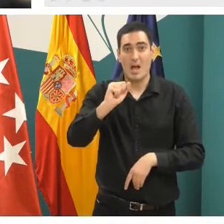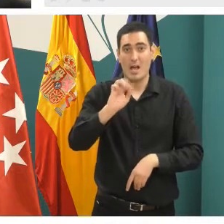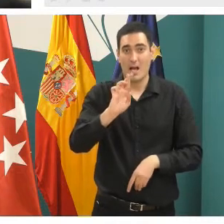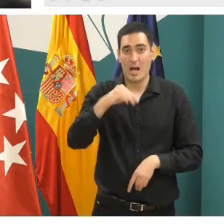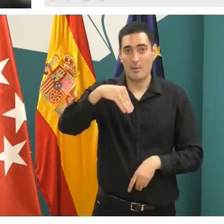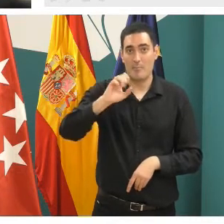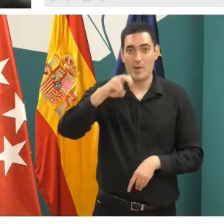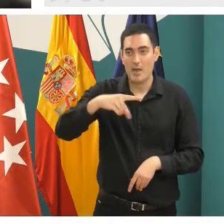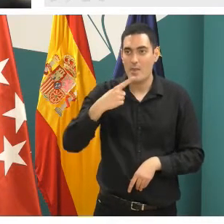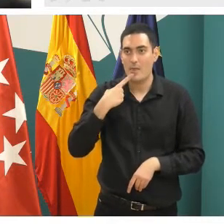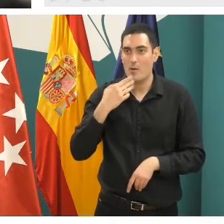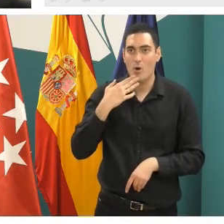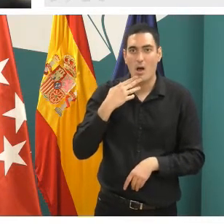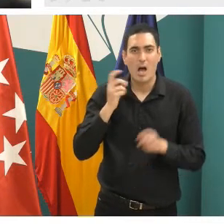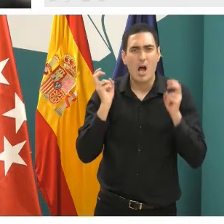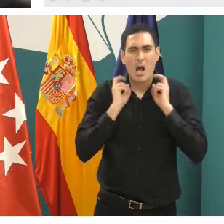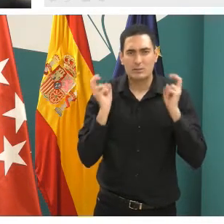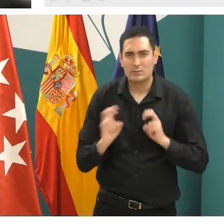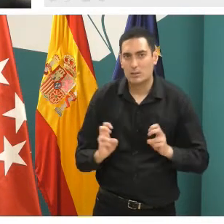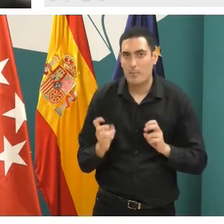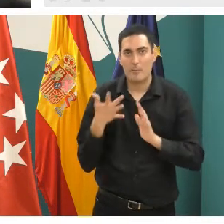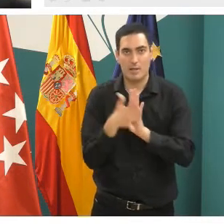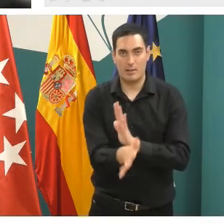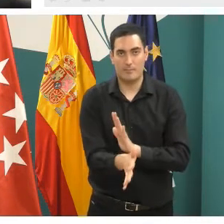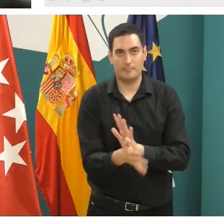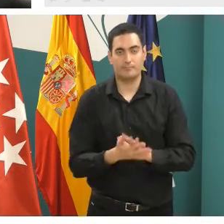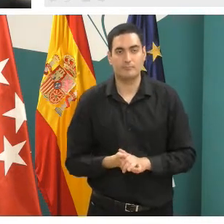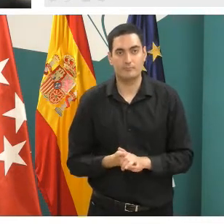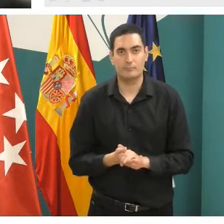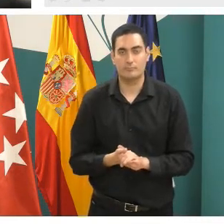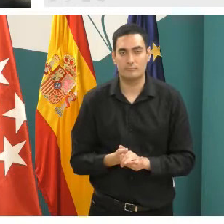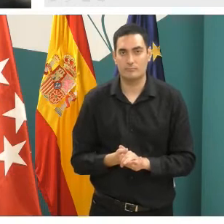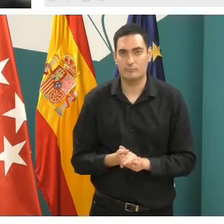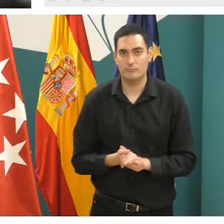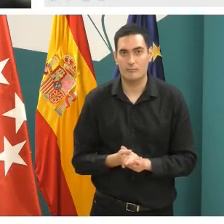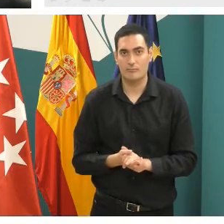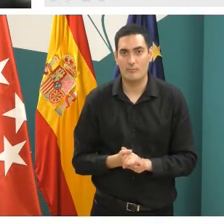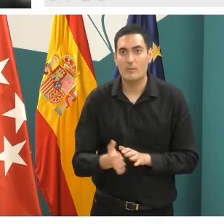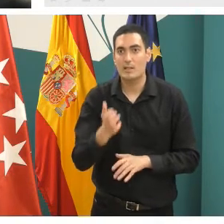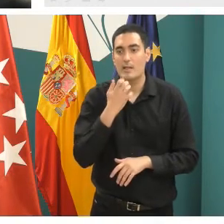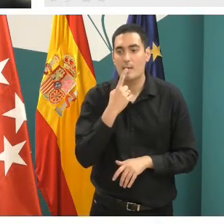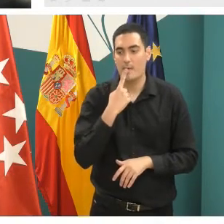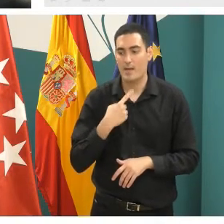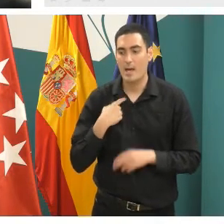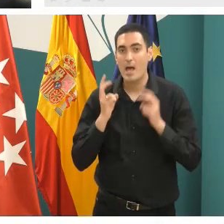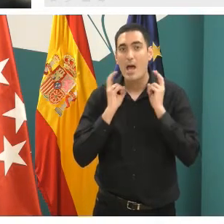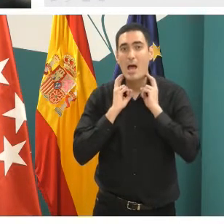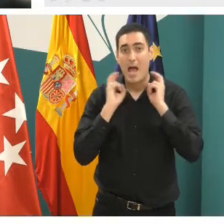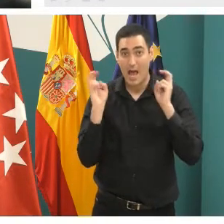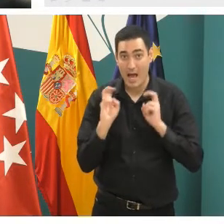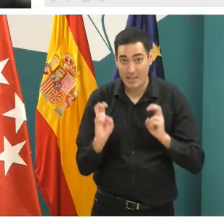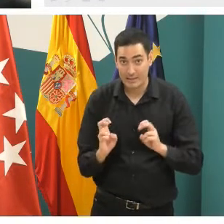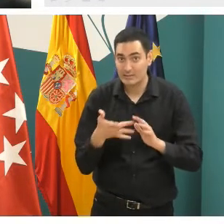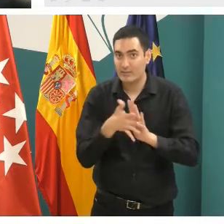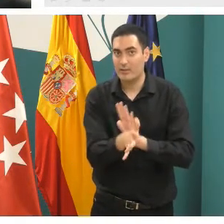fuente de estrés permanente. Si Lazarus y Folman, en sus teorías interactivas, nos dicen que estrés es lo que nos pasa